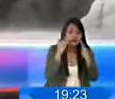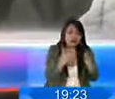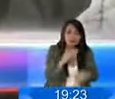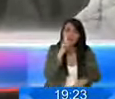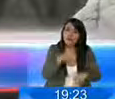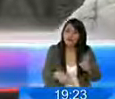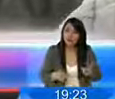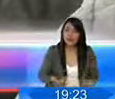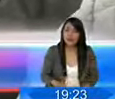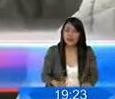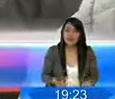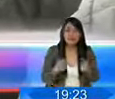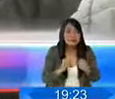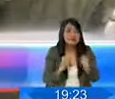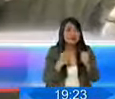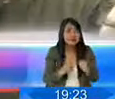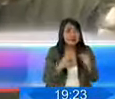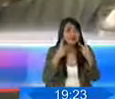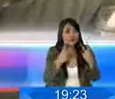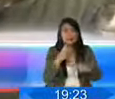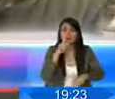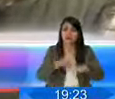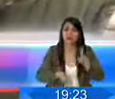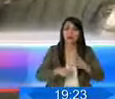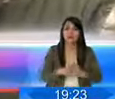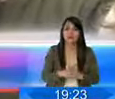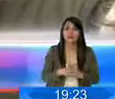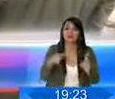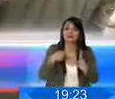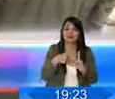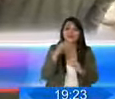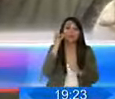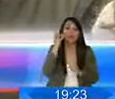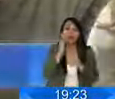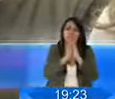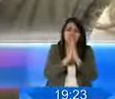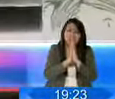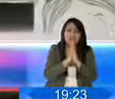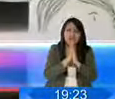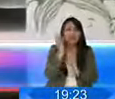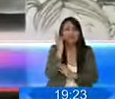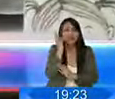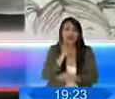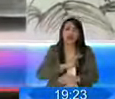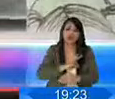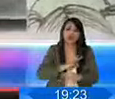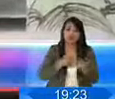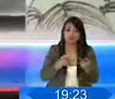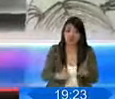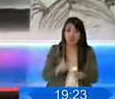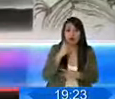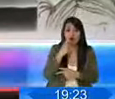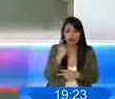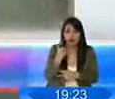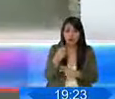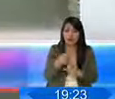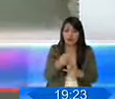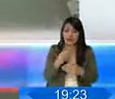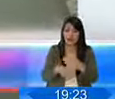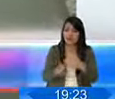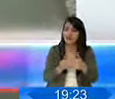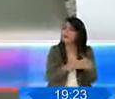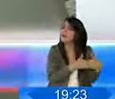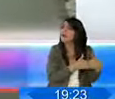a pesar de todo, no nos deja ver. Gina Palacios hace un llamado a la conciencia de mujeres y hombres que no permiten que sus